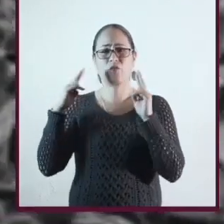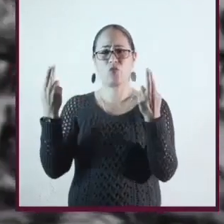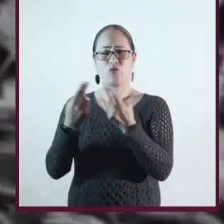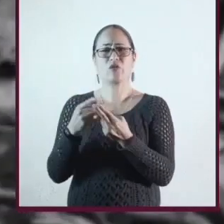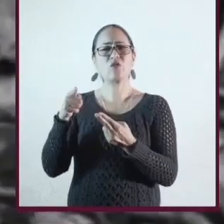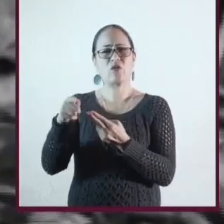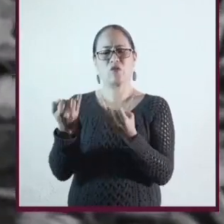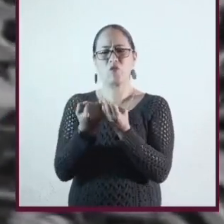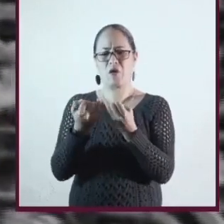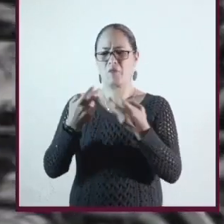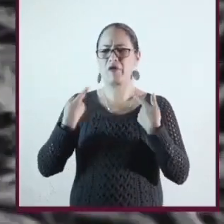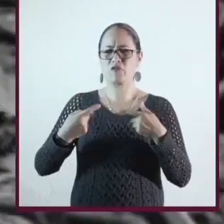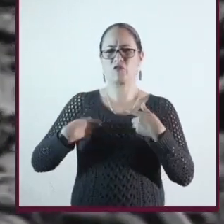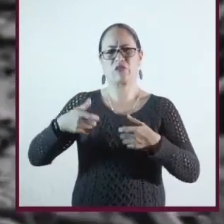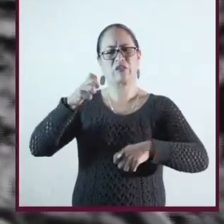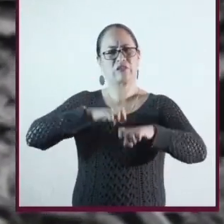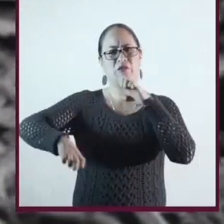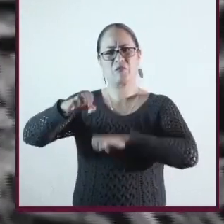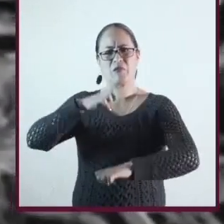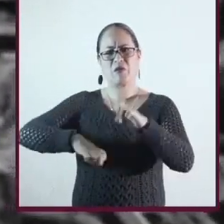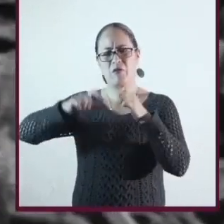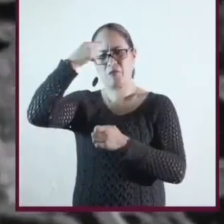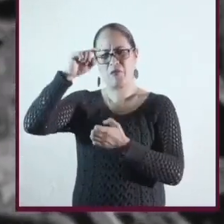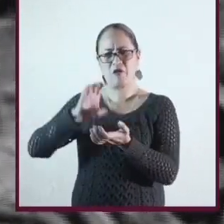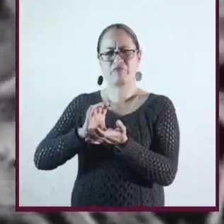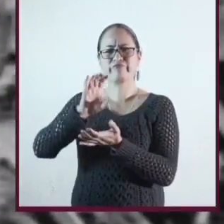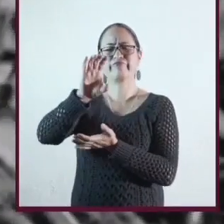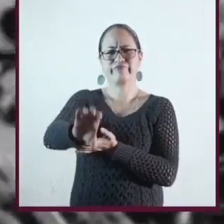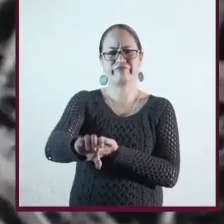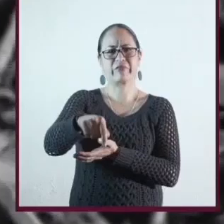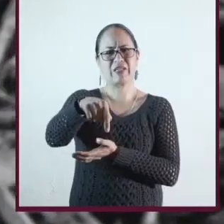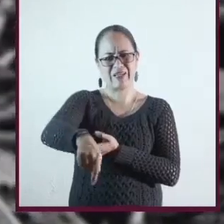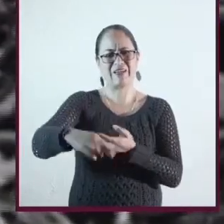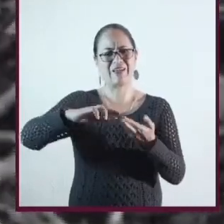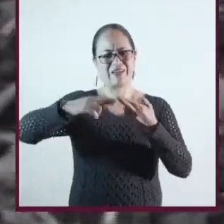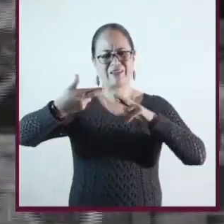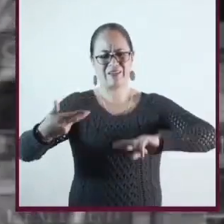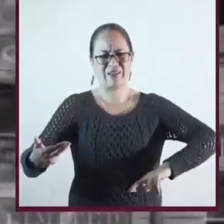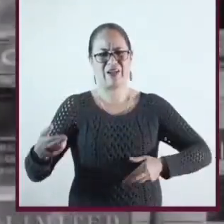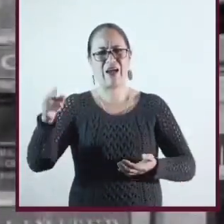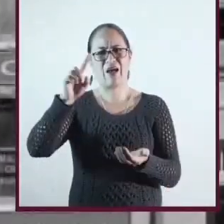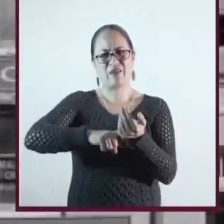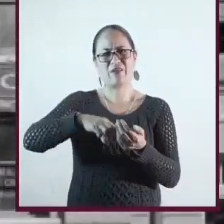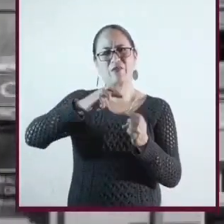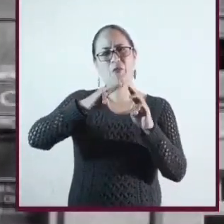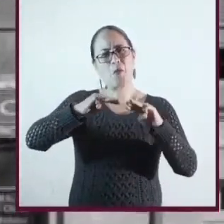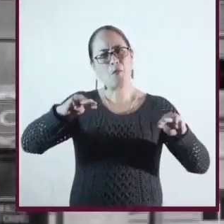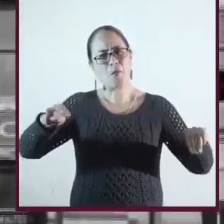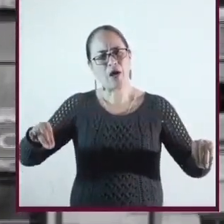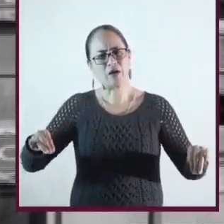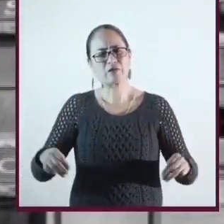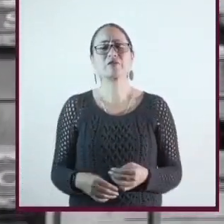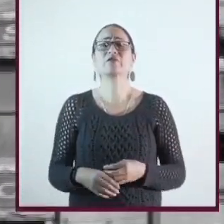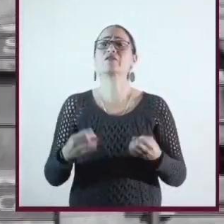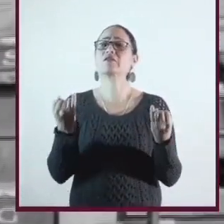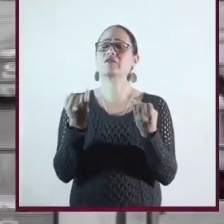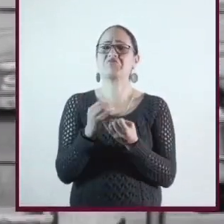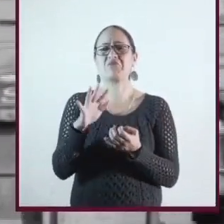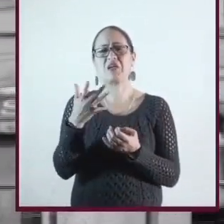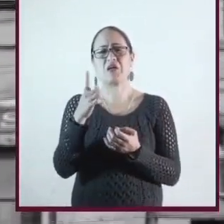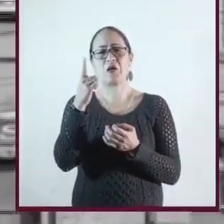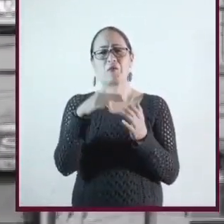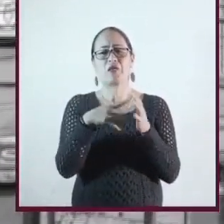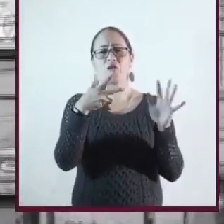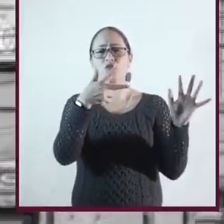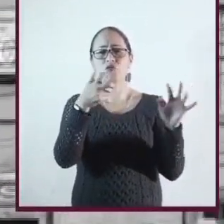cables submarinos, y había una enorme demanda que venía de todos los rincones de su imperio. Se estima que para